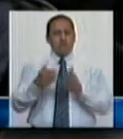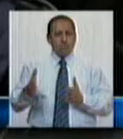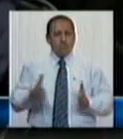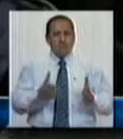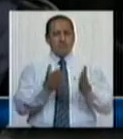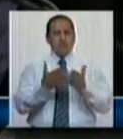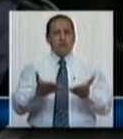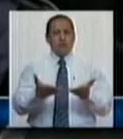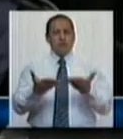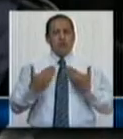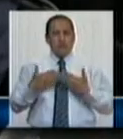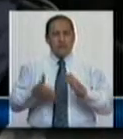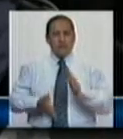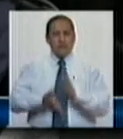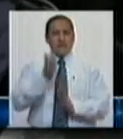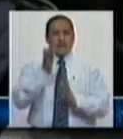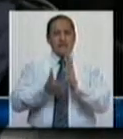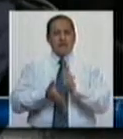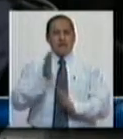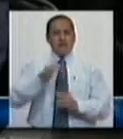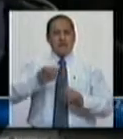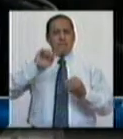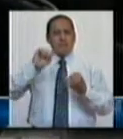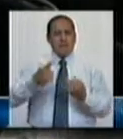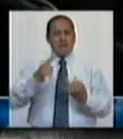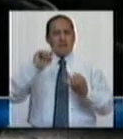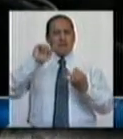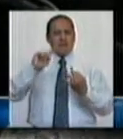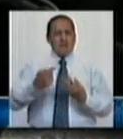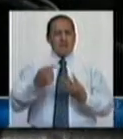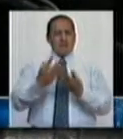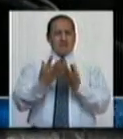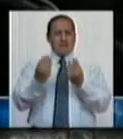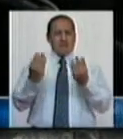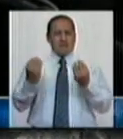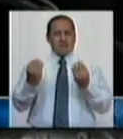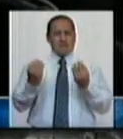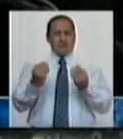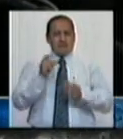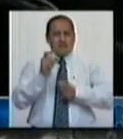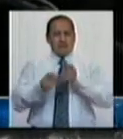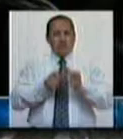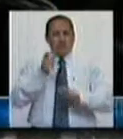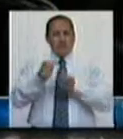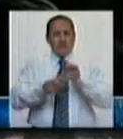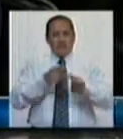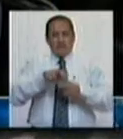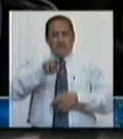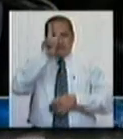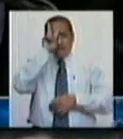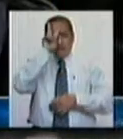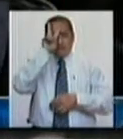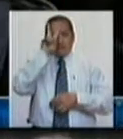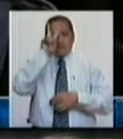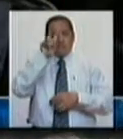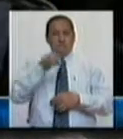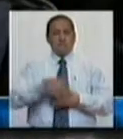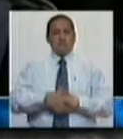que nos permitían desplazar miles, decenas, centenas de miles de gente.